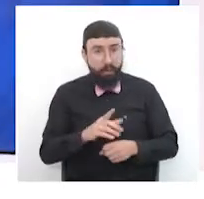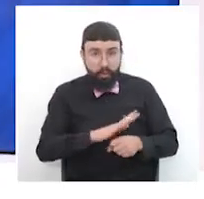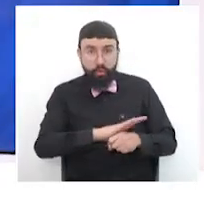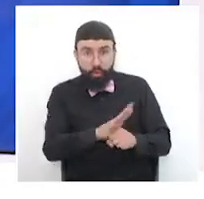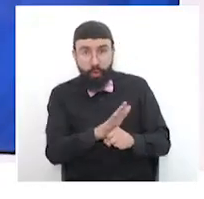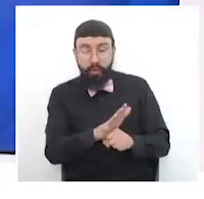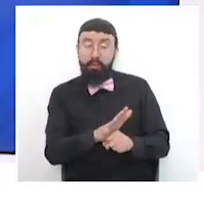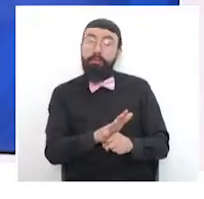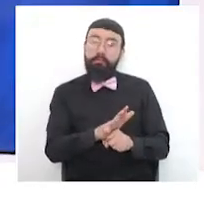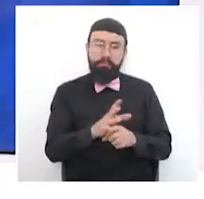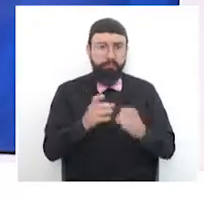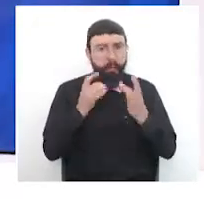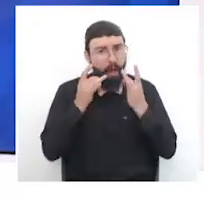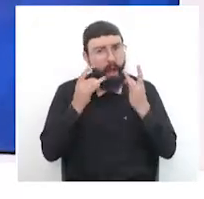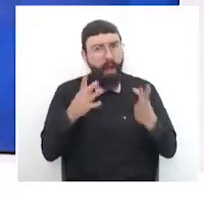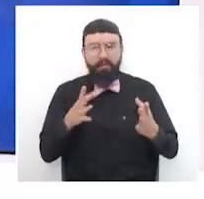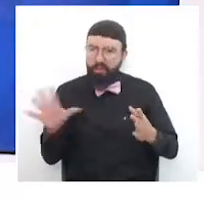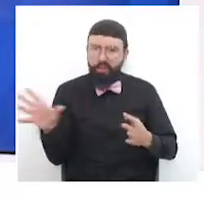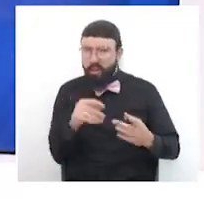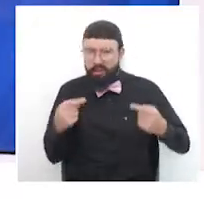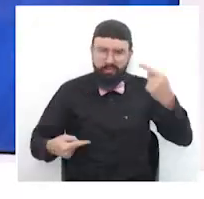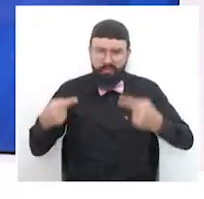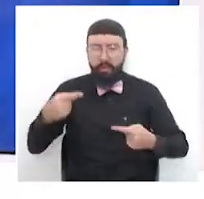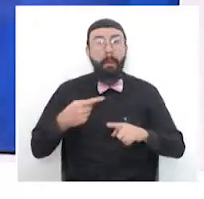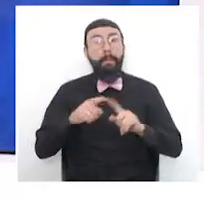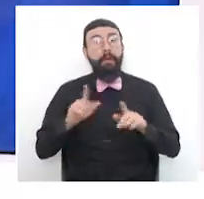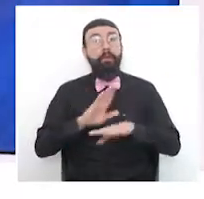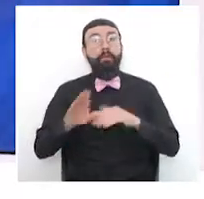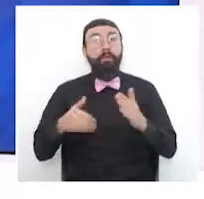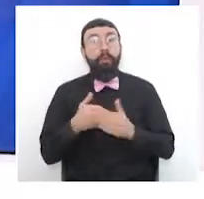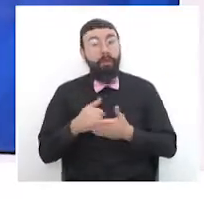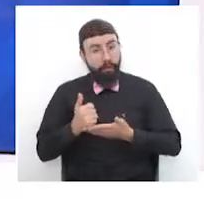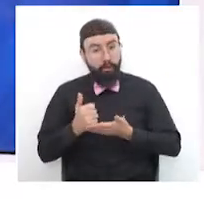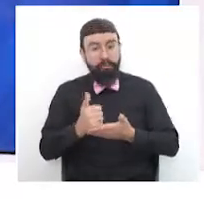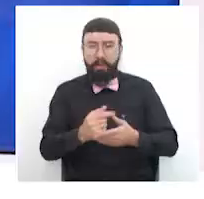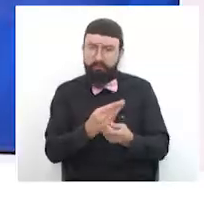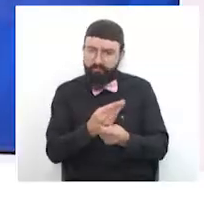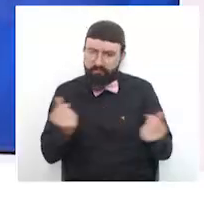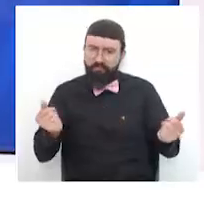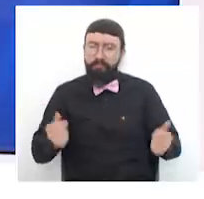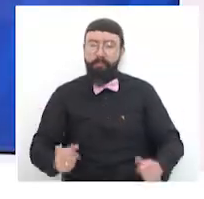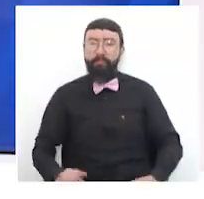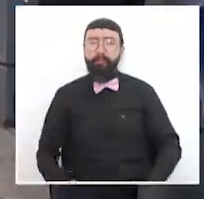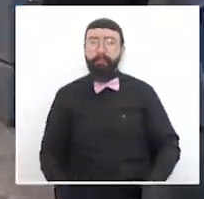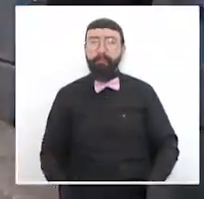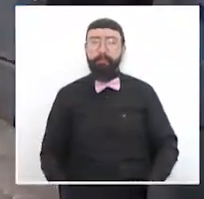un enemigo en común y está en las manos de todos contribuir a su erradicación.